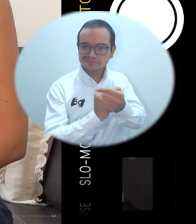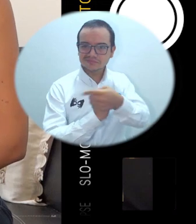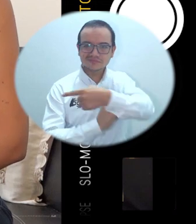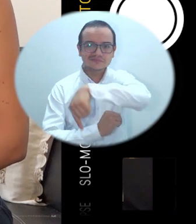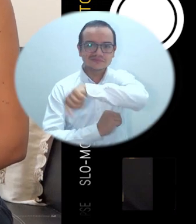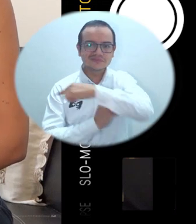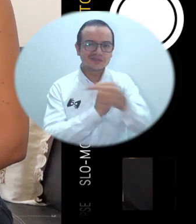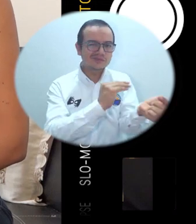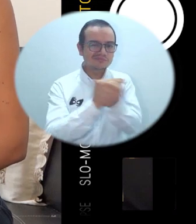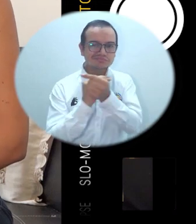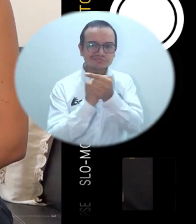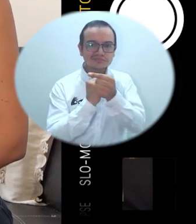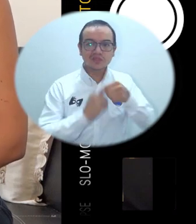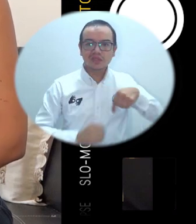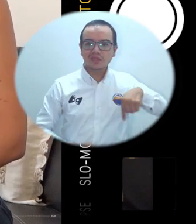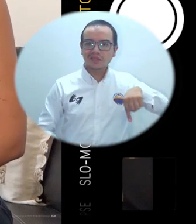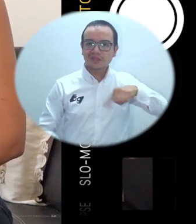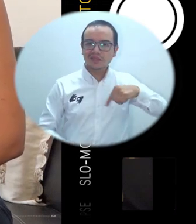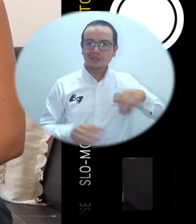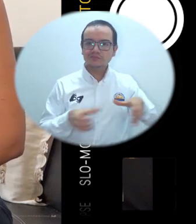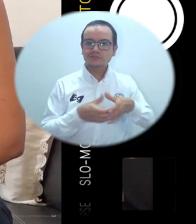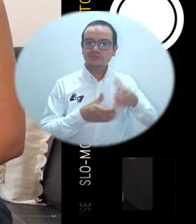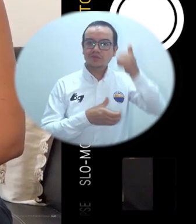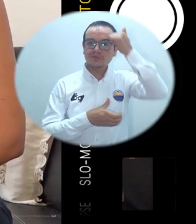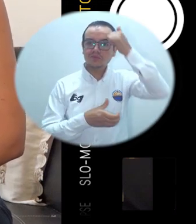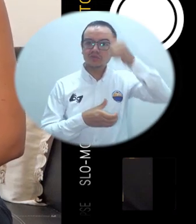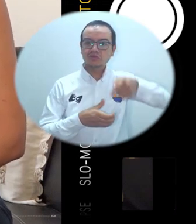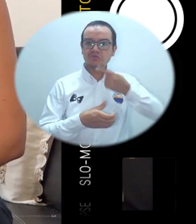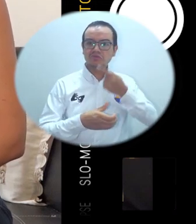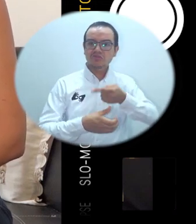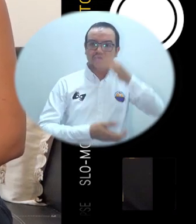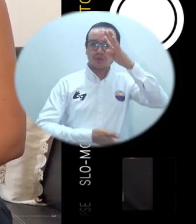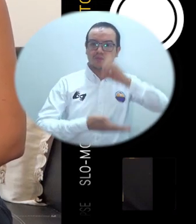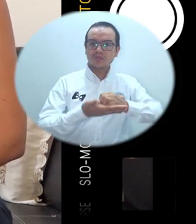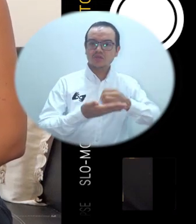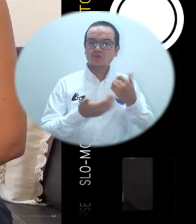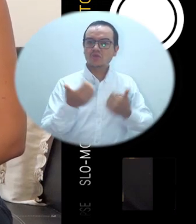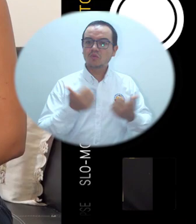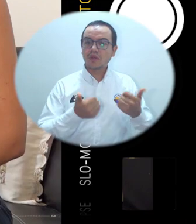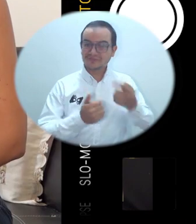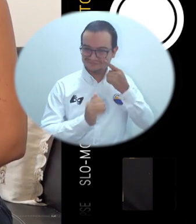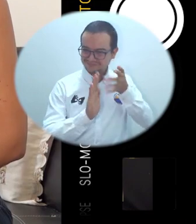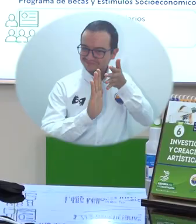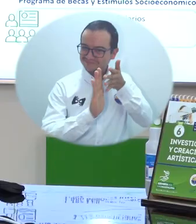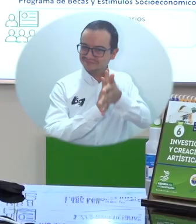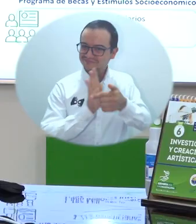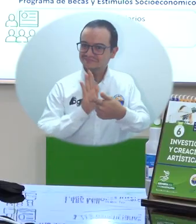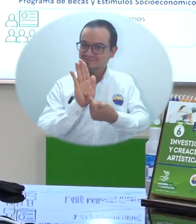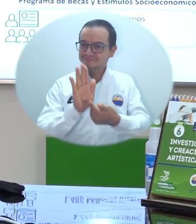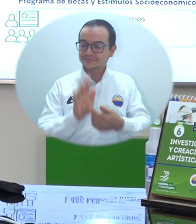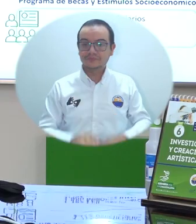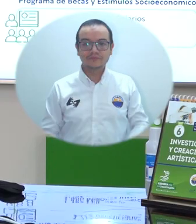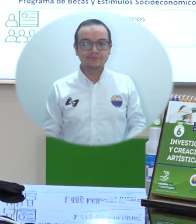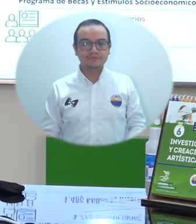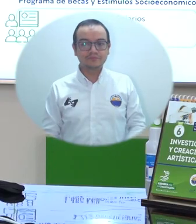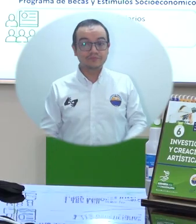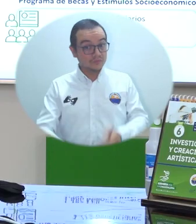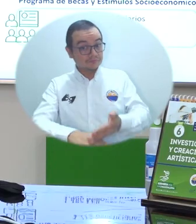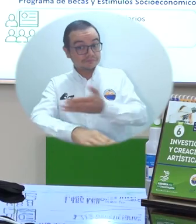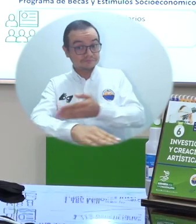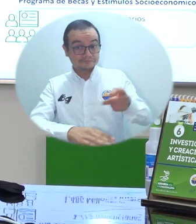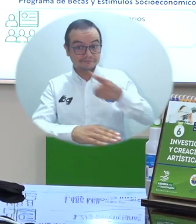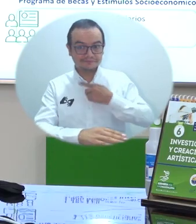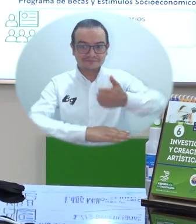los profesores también se han pronunciado rechazando vehementemente dichas afirmaciones. Veamos. Luego de que el rector Pablo